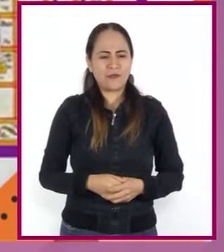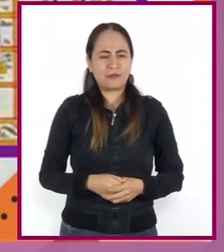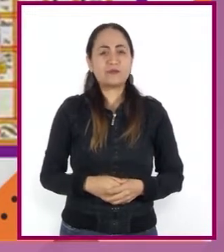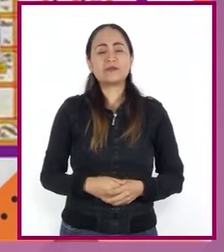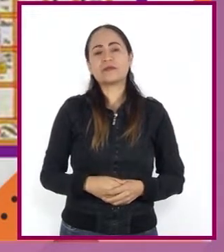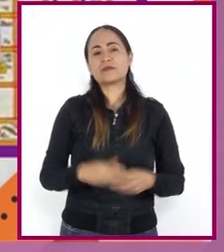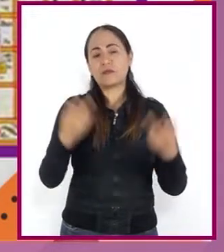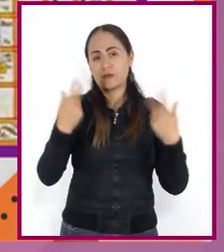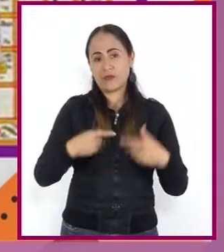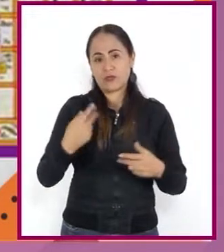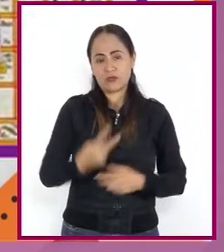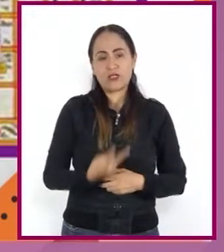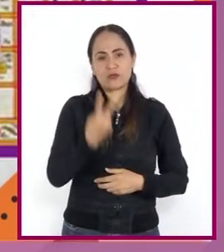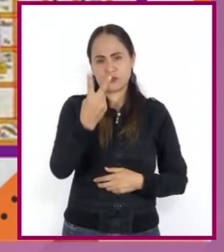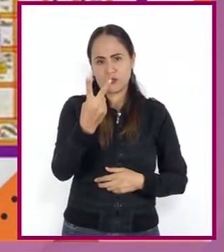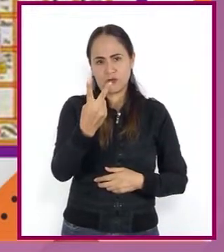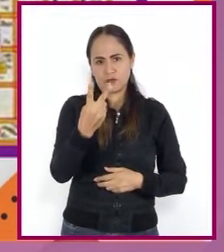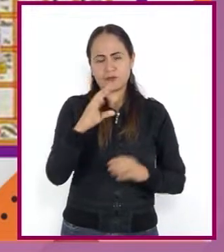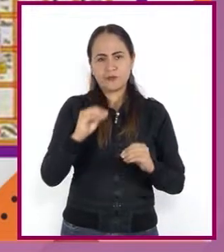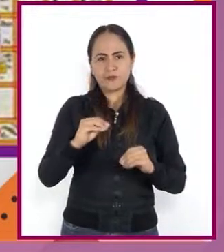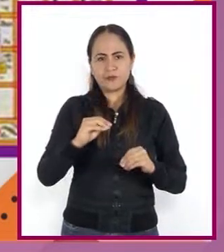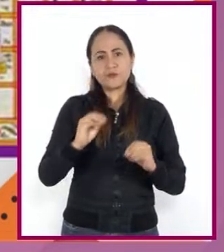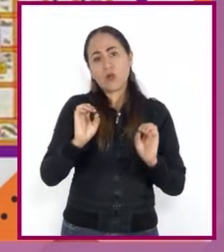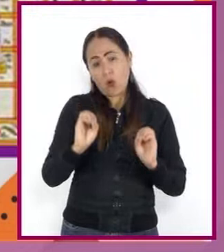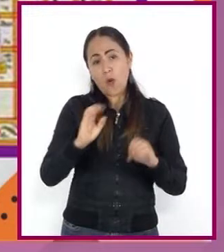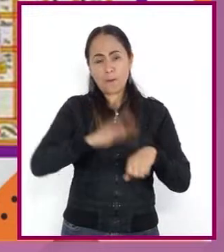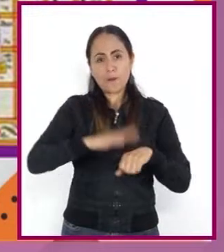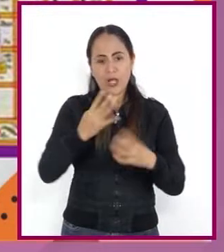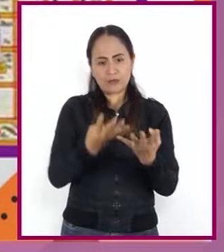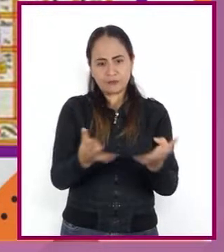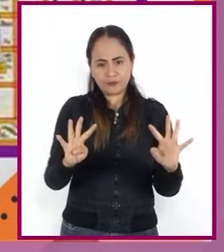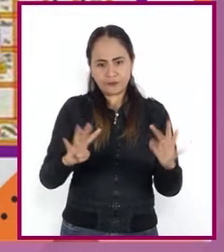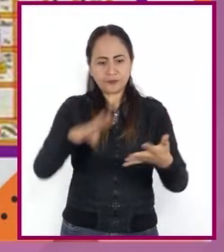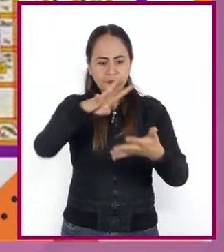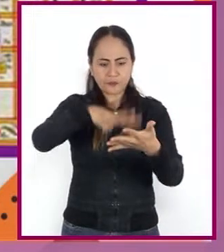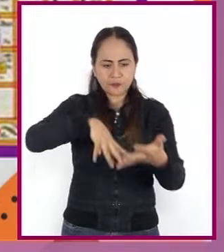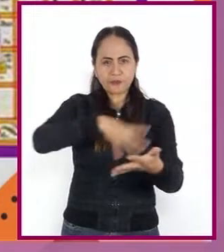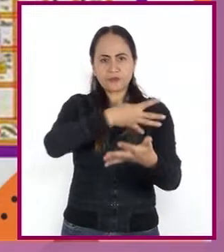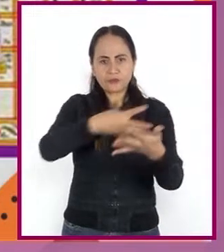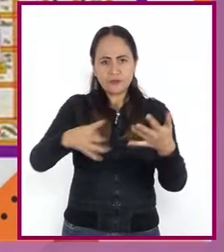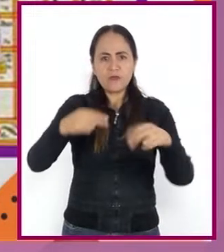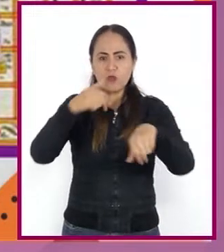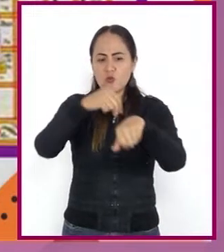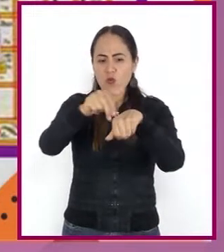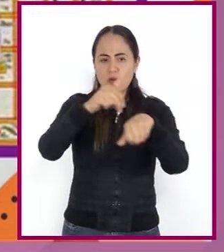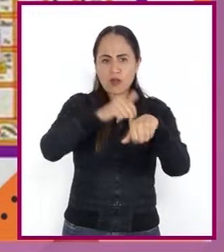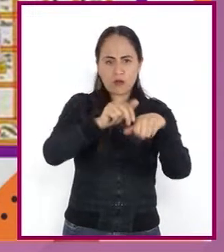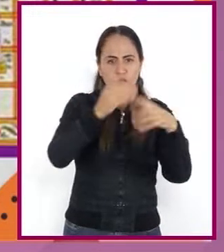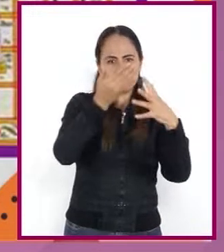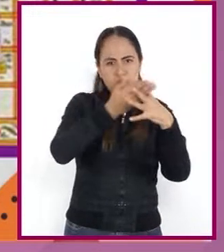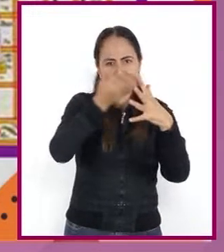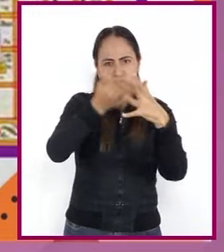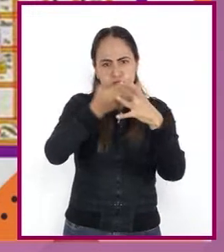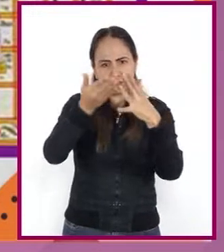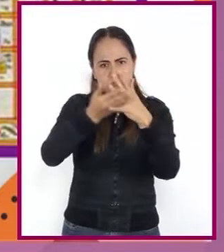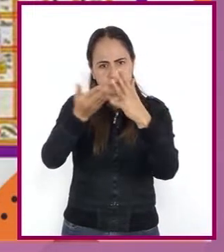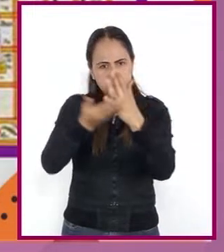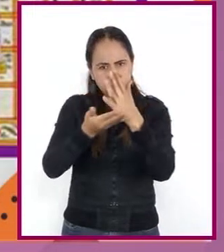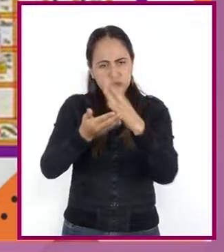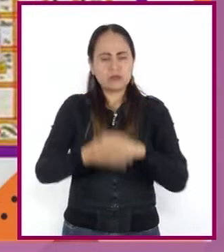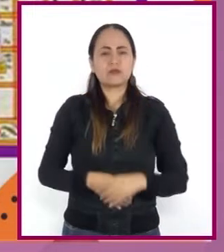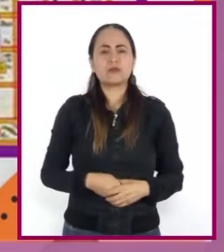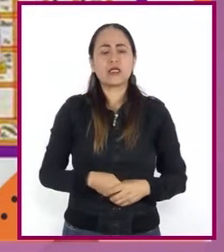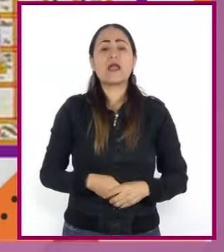juega entre 2 o más personas en un tablero numerado y dividido en casilleros, que posee